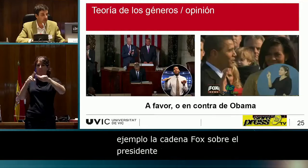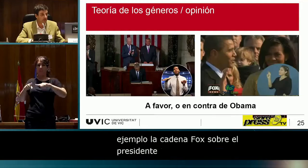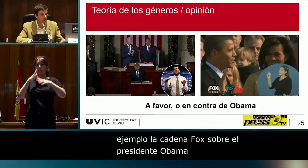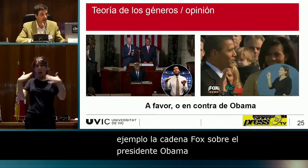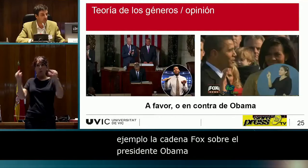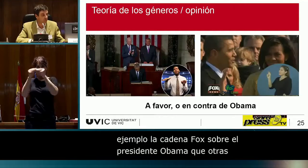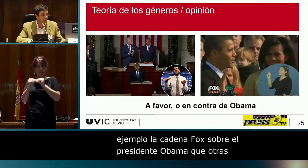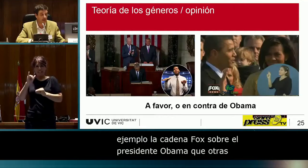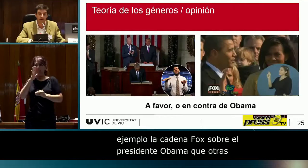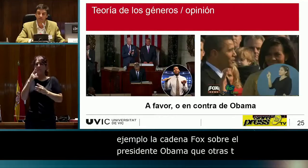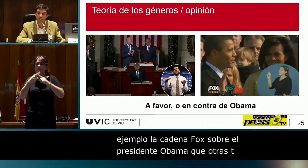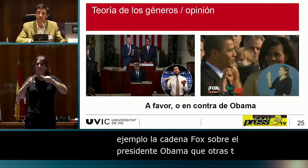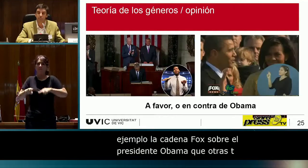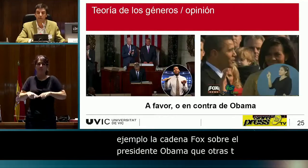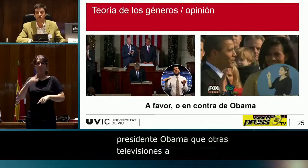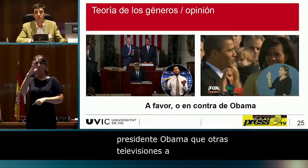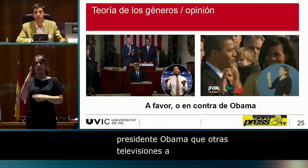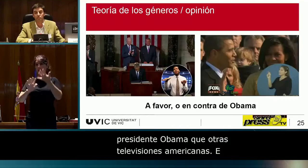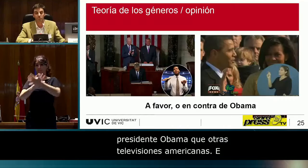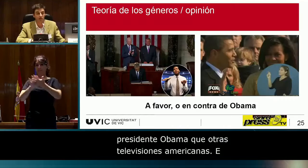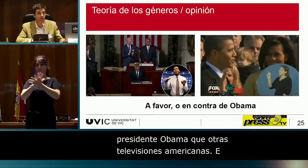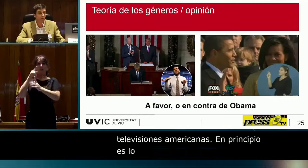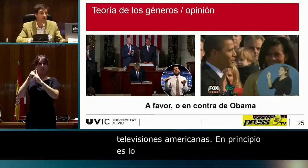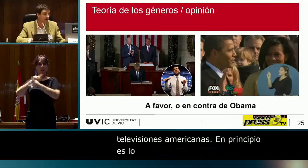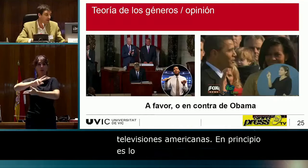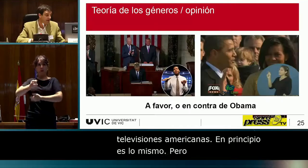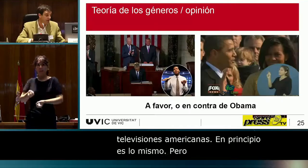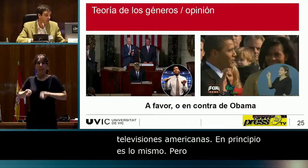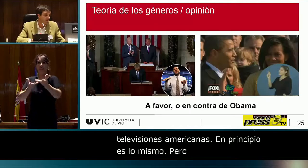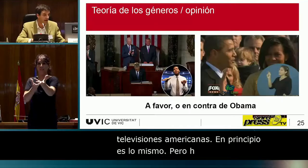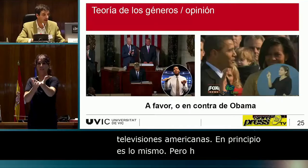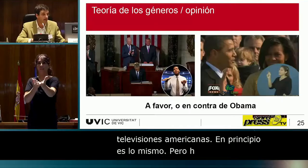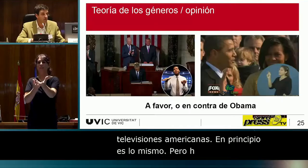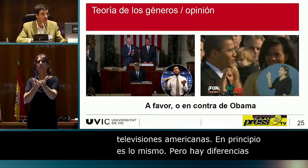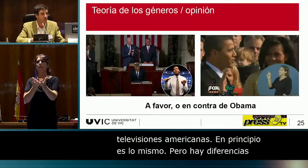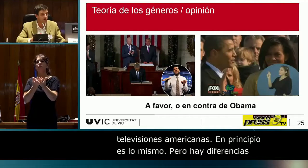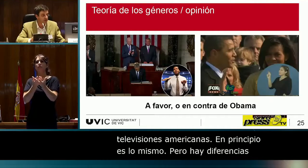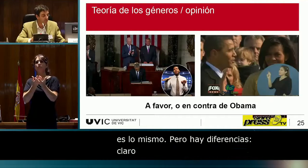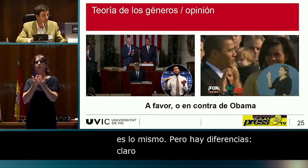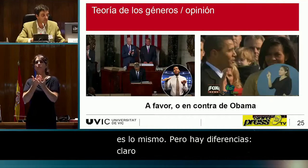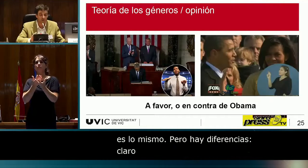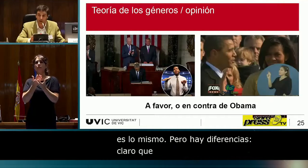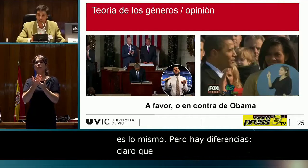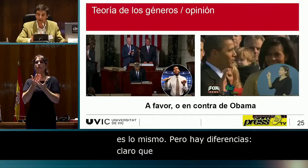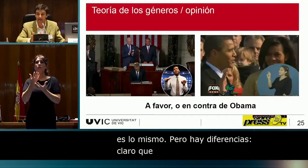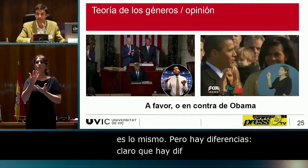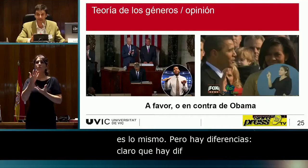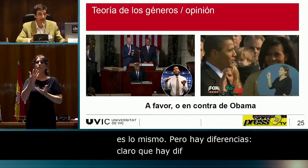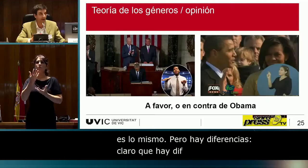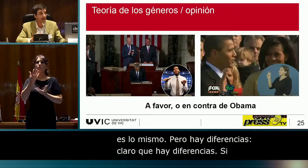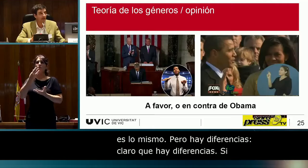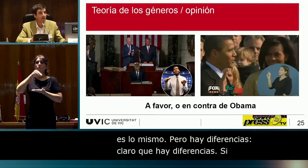diferencias. Si al utilizar la lengua de signos para comunicar noticias no se tienen en cuenta los aspectos visuales